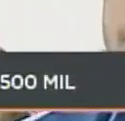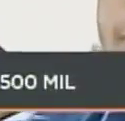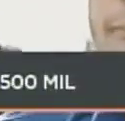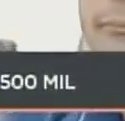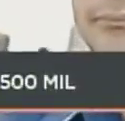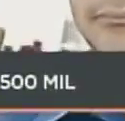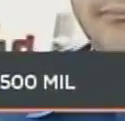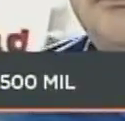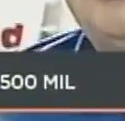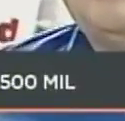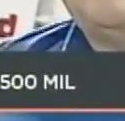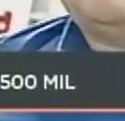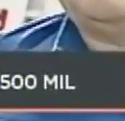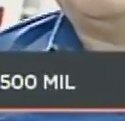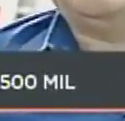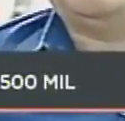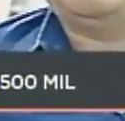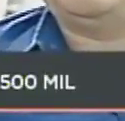es la meta.